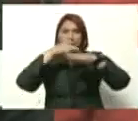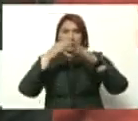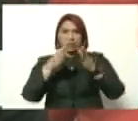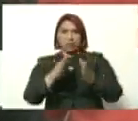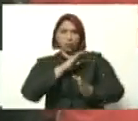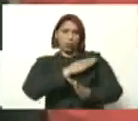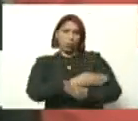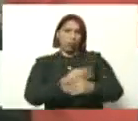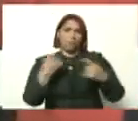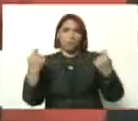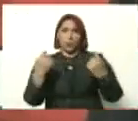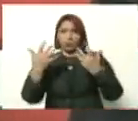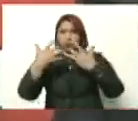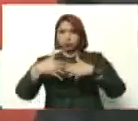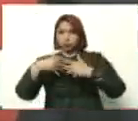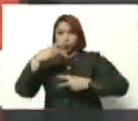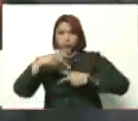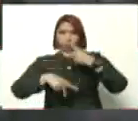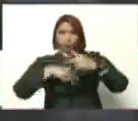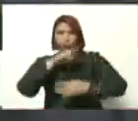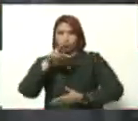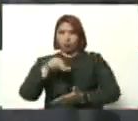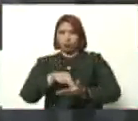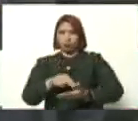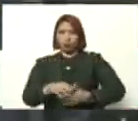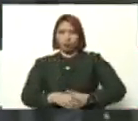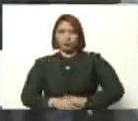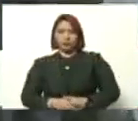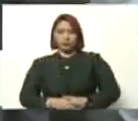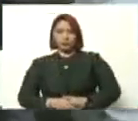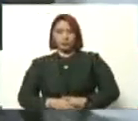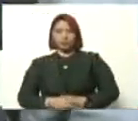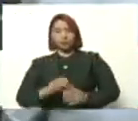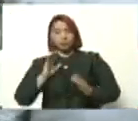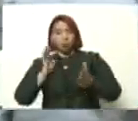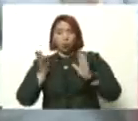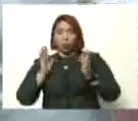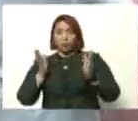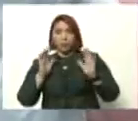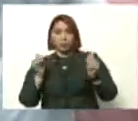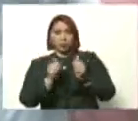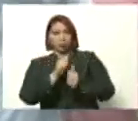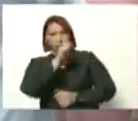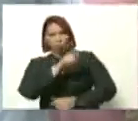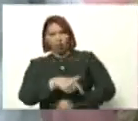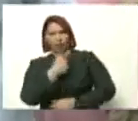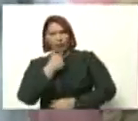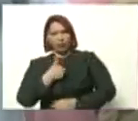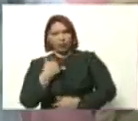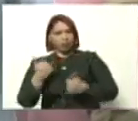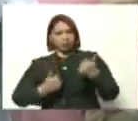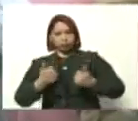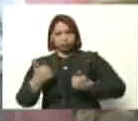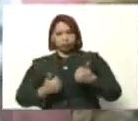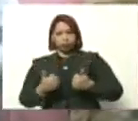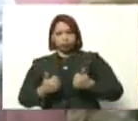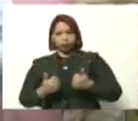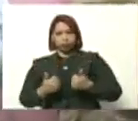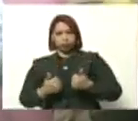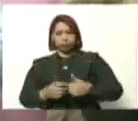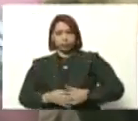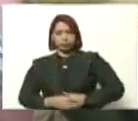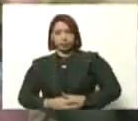Poder Popular de Industrias y Producción Nacional, Jorge Arriaza. Por supuesto, vamos a conversar con él para que nos diga las impresiones durante esta visita a los talleres del Metro de